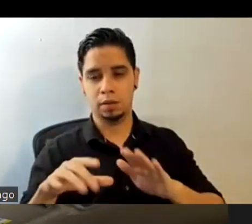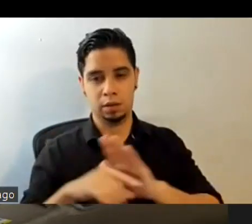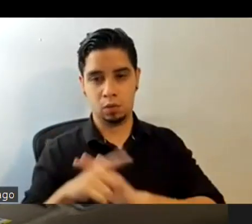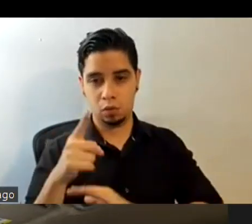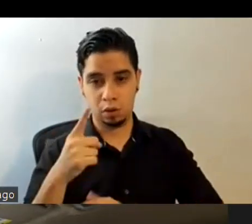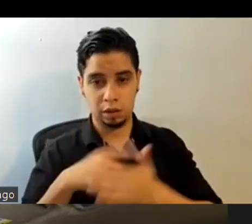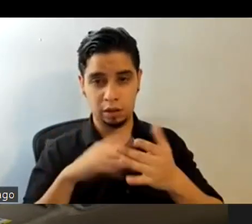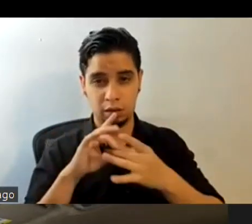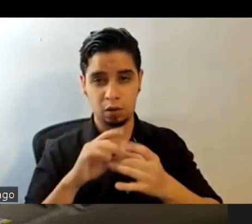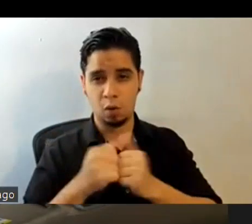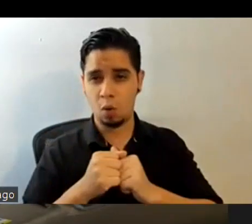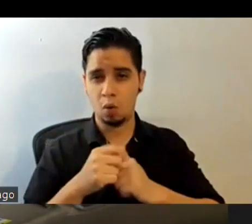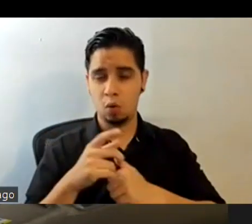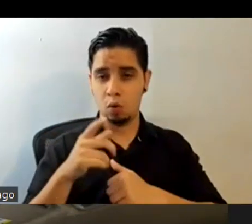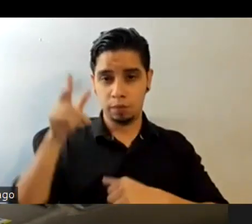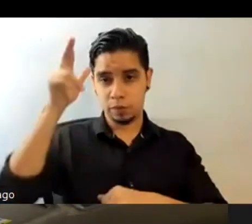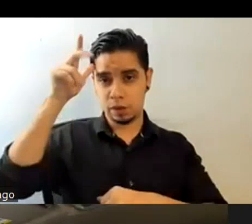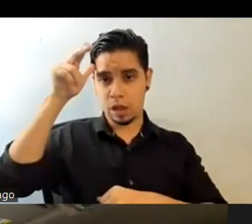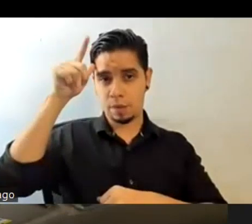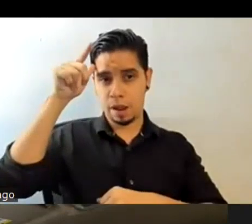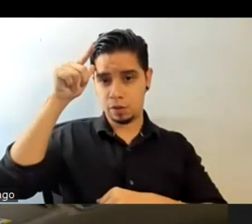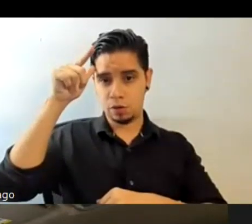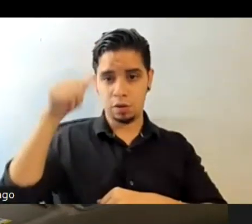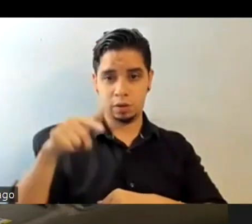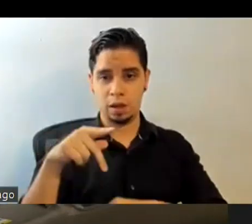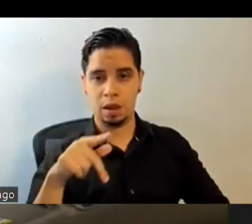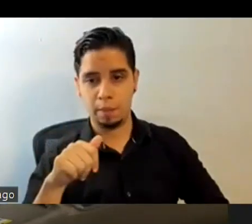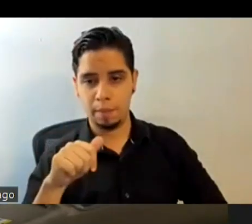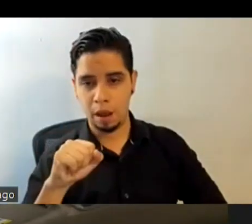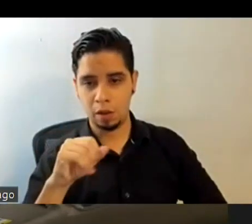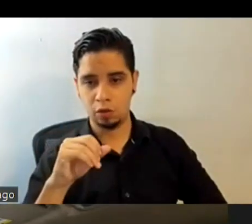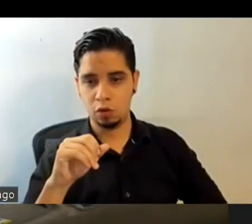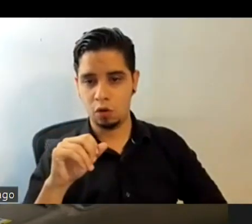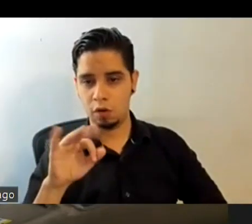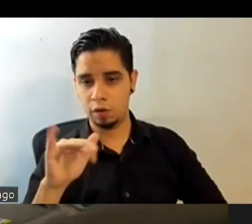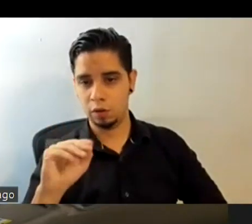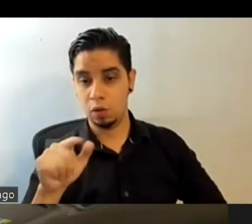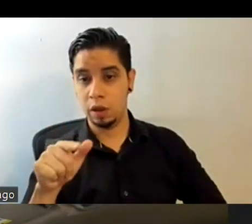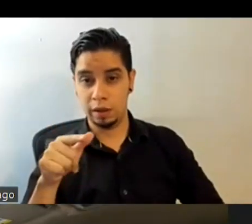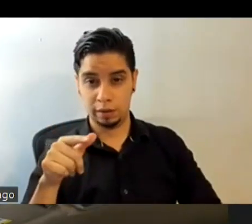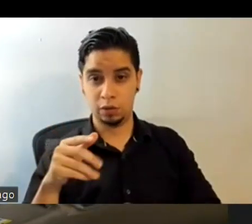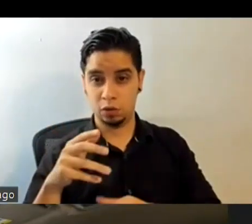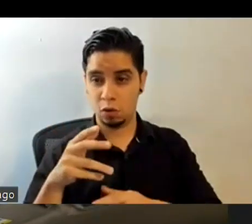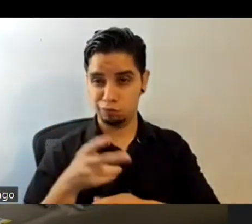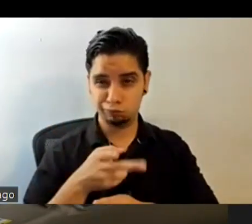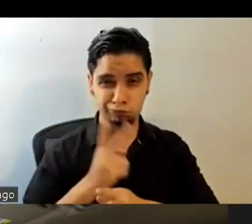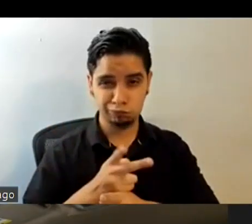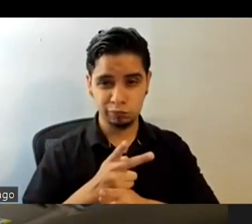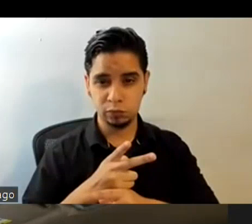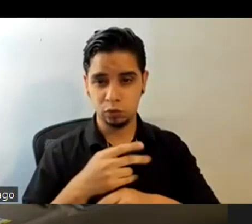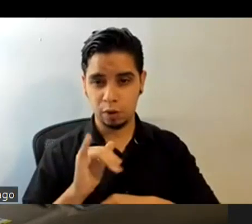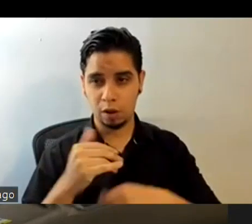fino que no tenía talento de paso fino, pero tenía un talento de otra cosa. Así que ese cuentito yo lo guardé y lo atesoré, todavía lo